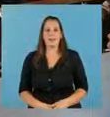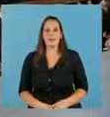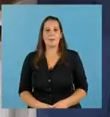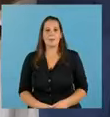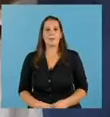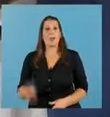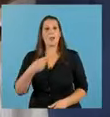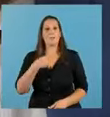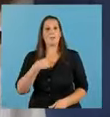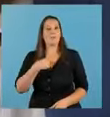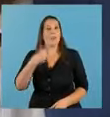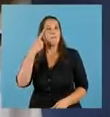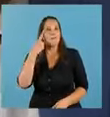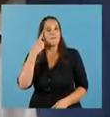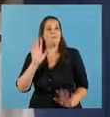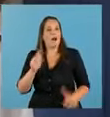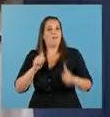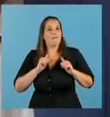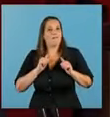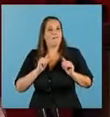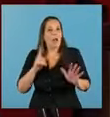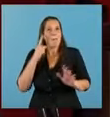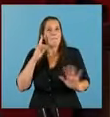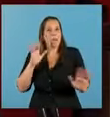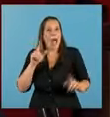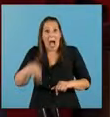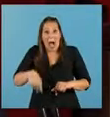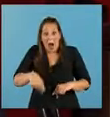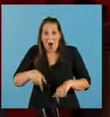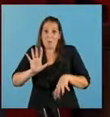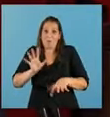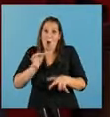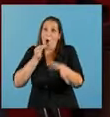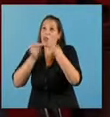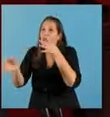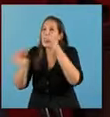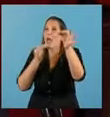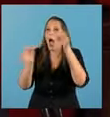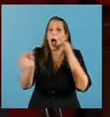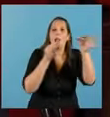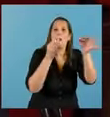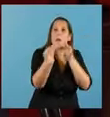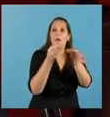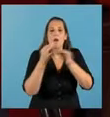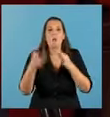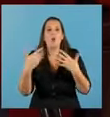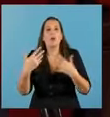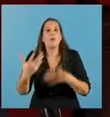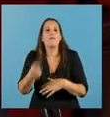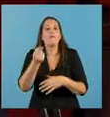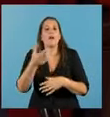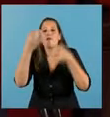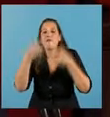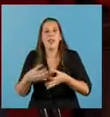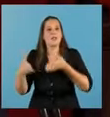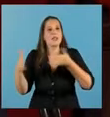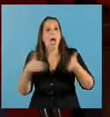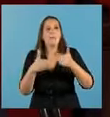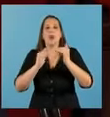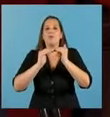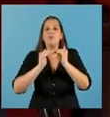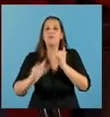Yo aspiro a que esta vez, a través del diálogo, encontremos el camino que nos conduzca a sostener el desarrollo y